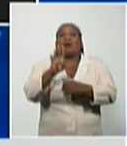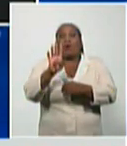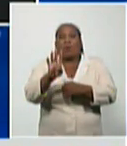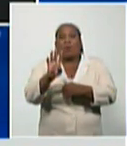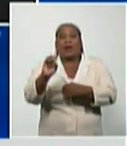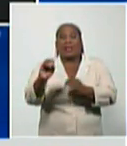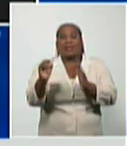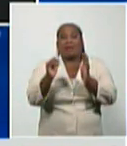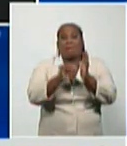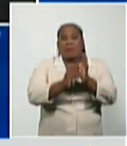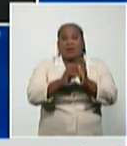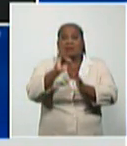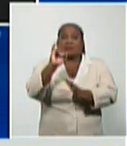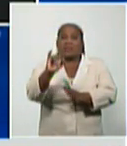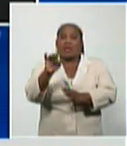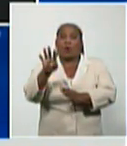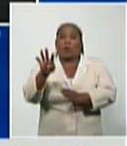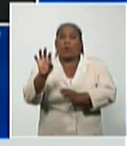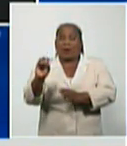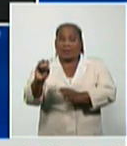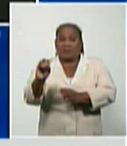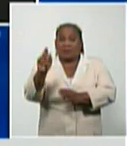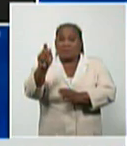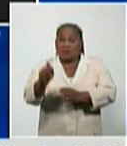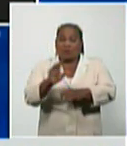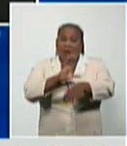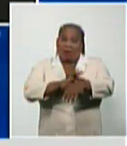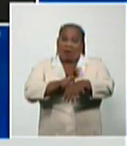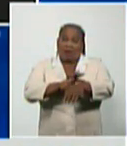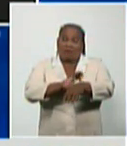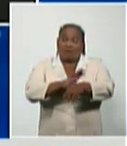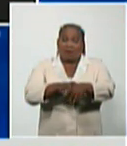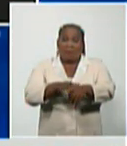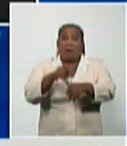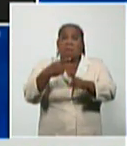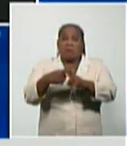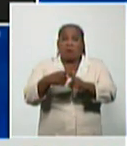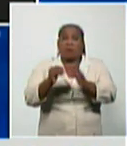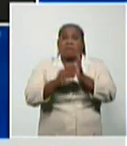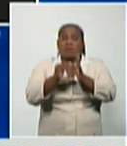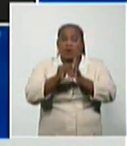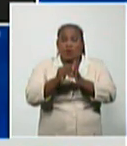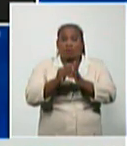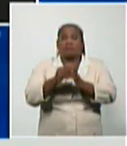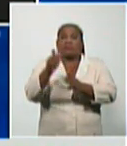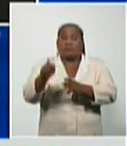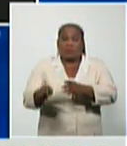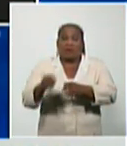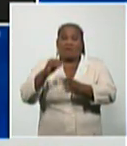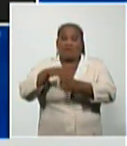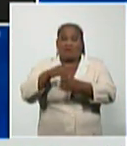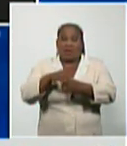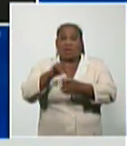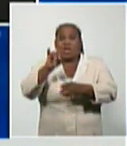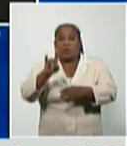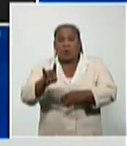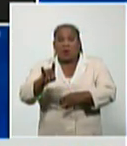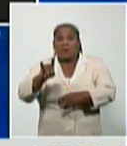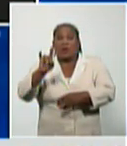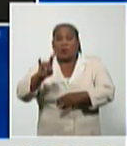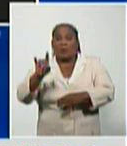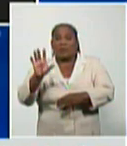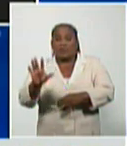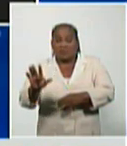40.640 casos por millón de habitantes y 995 fallecidos por millón de